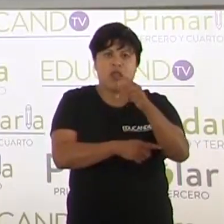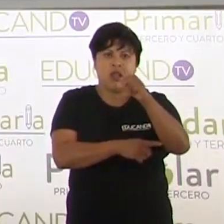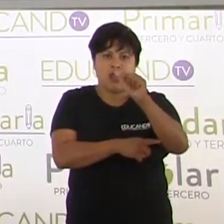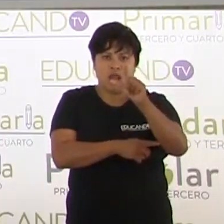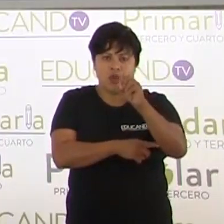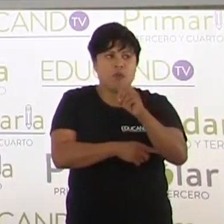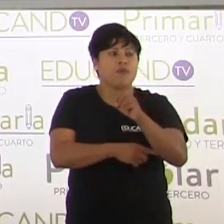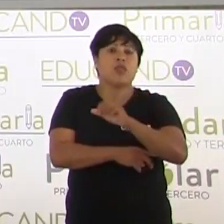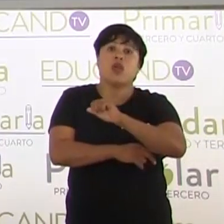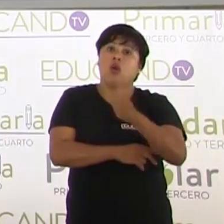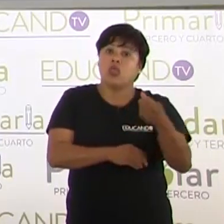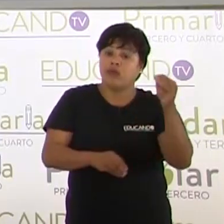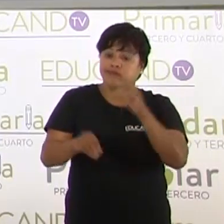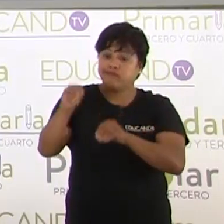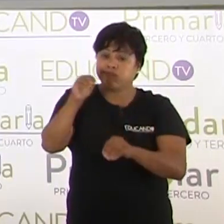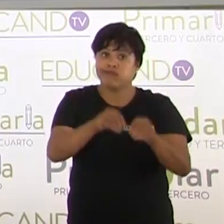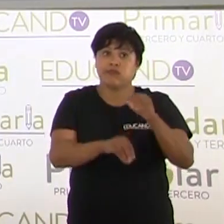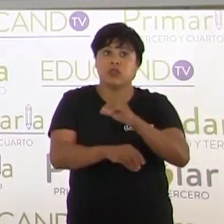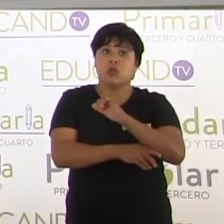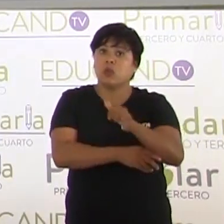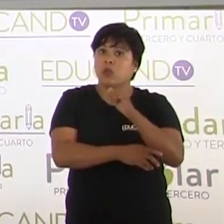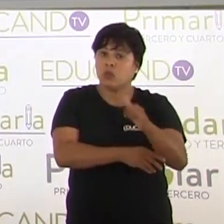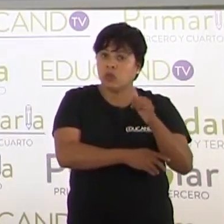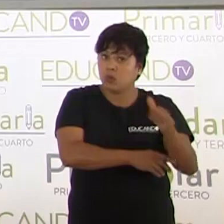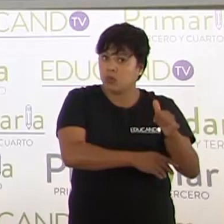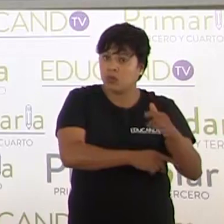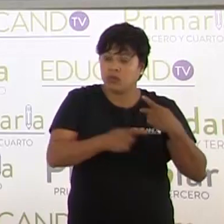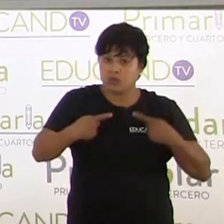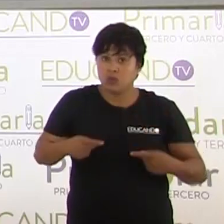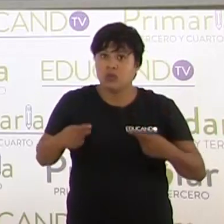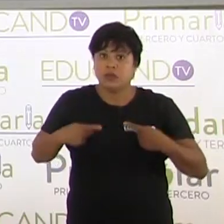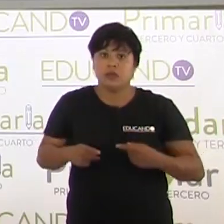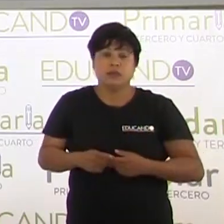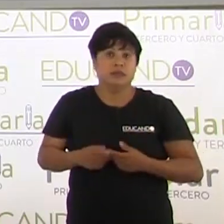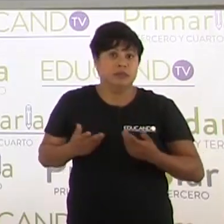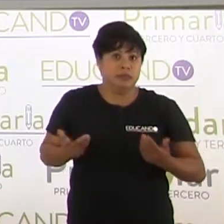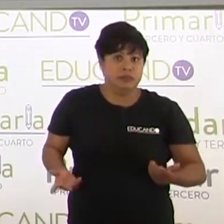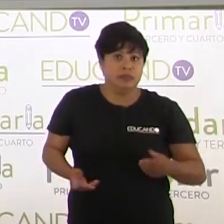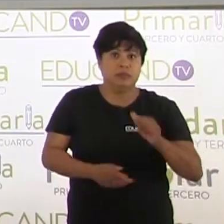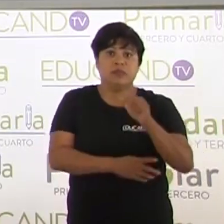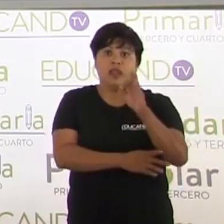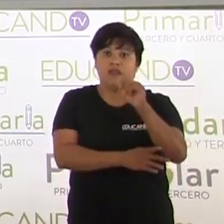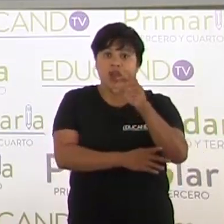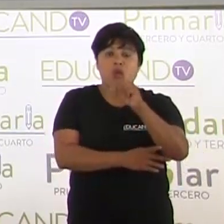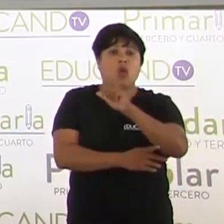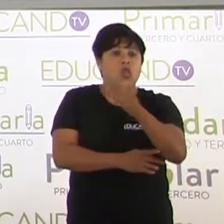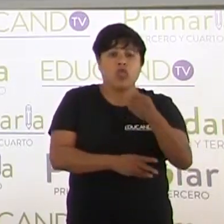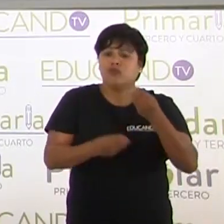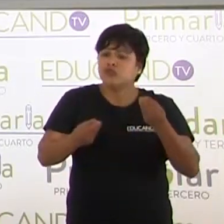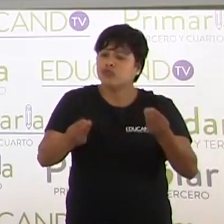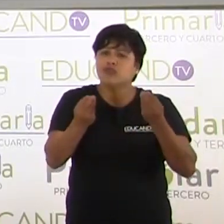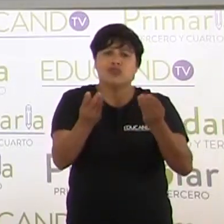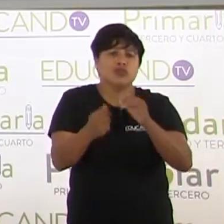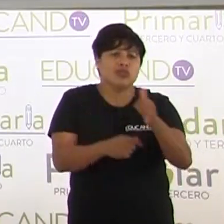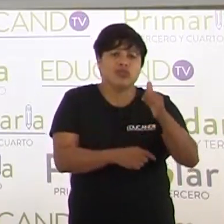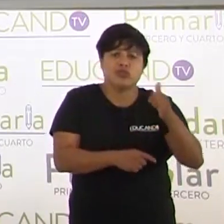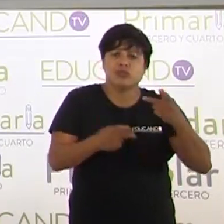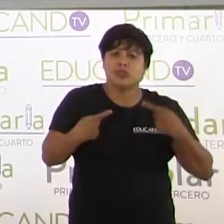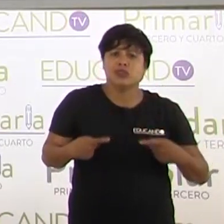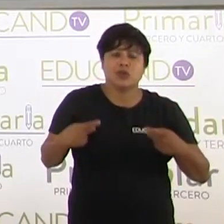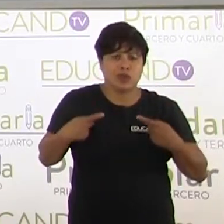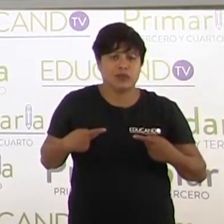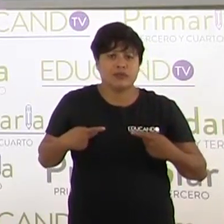se incorporaron otros como José Clemente Orozco, Alfaro Siqueiros y muchos otros